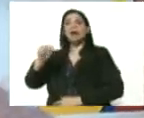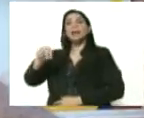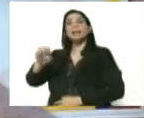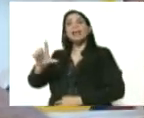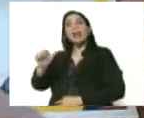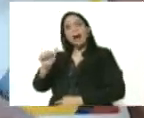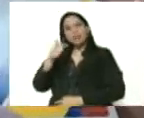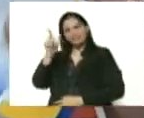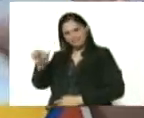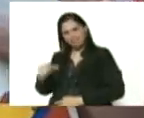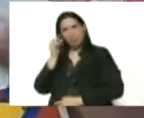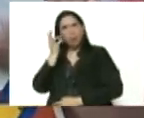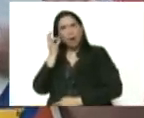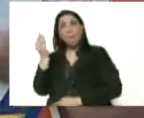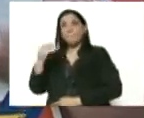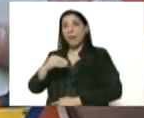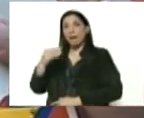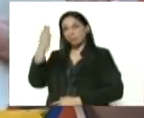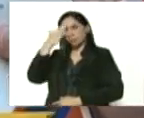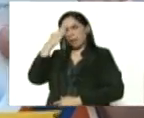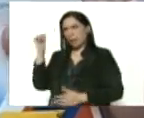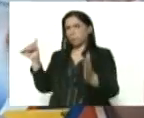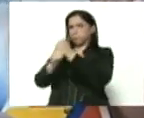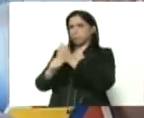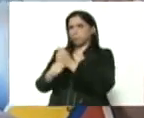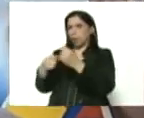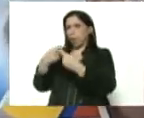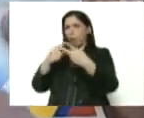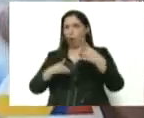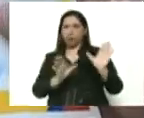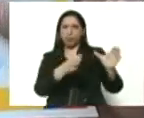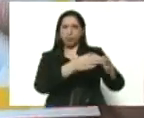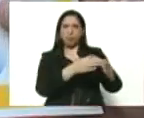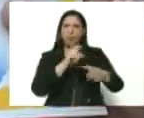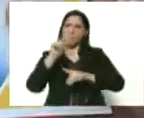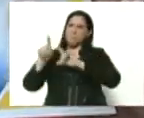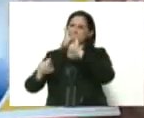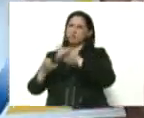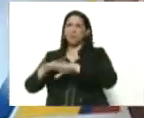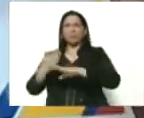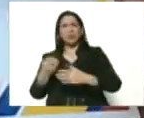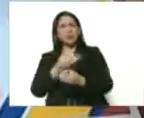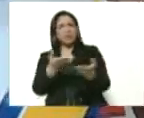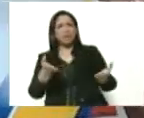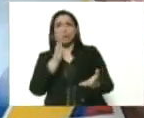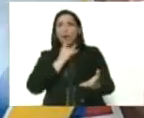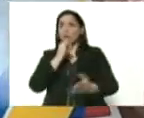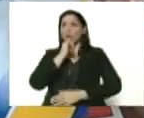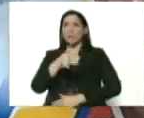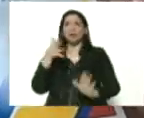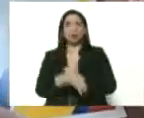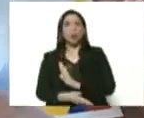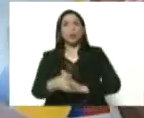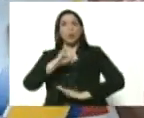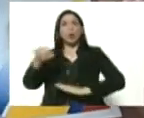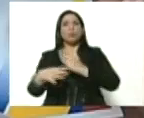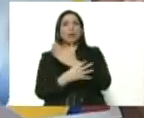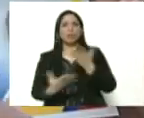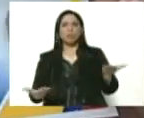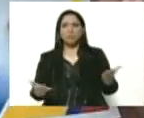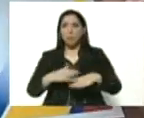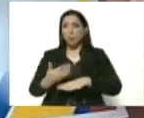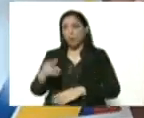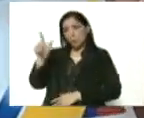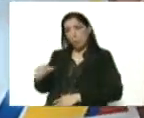Malula, está más enterada que ellos, entonces, bueno, pregúntense por qué ustedes no están informados debidamente por Juan Guaidó. Porque